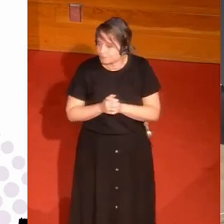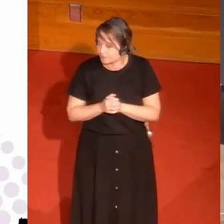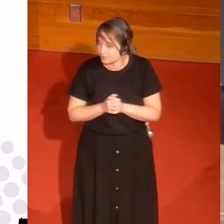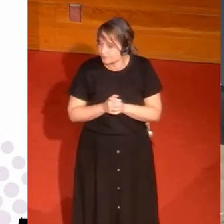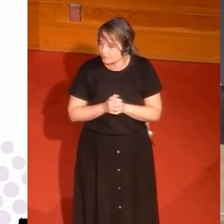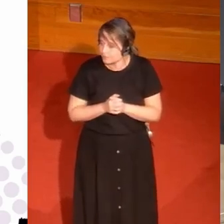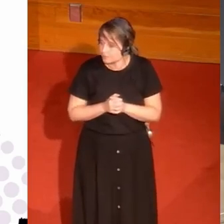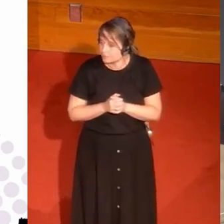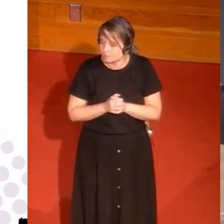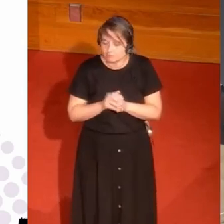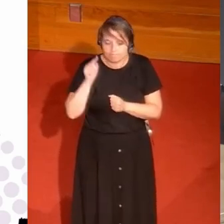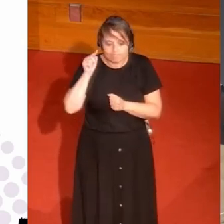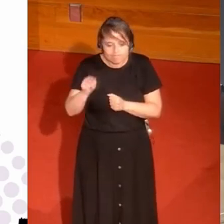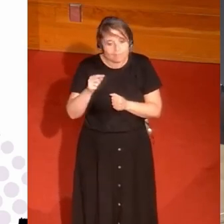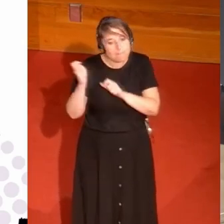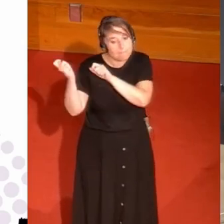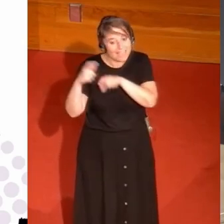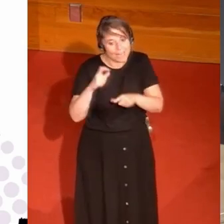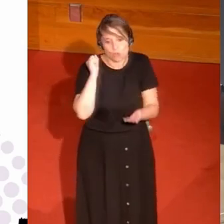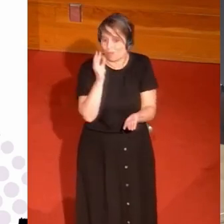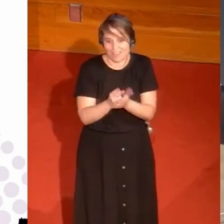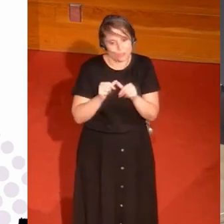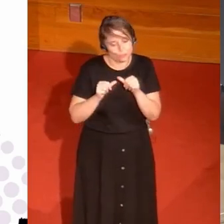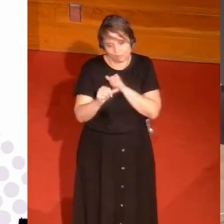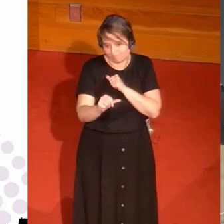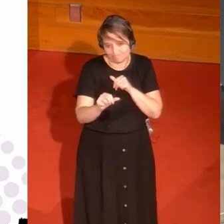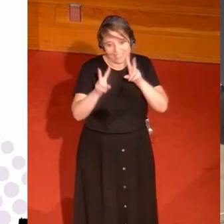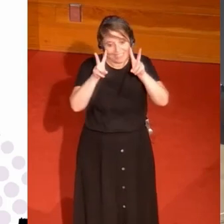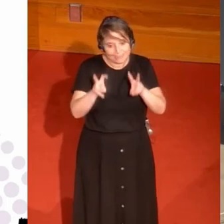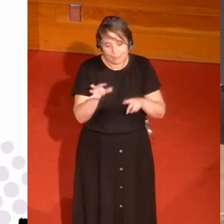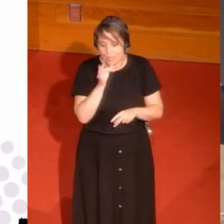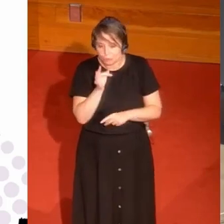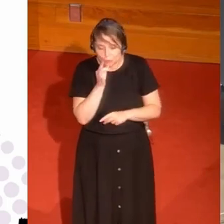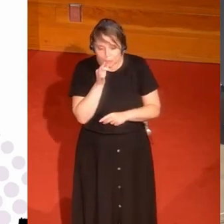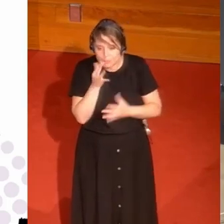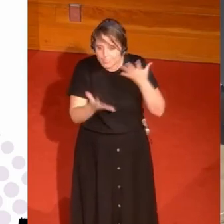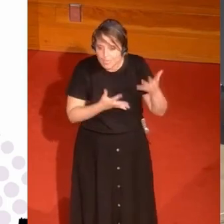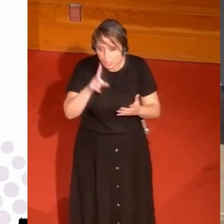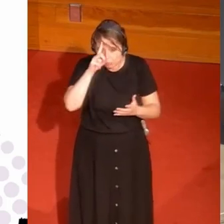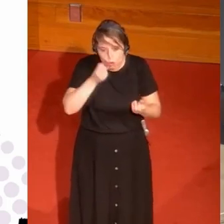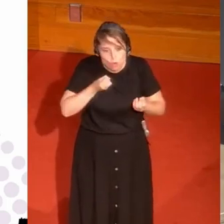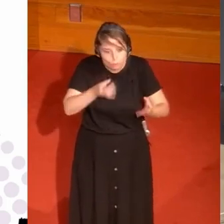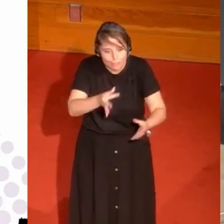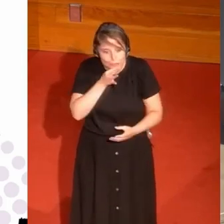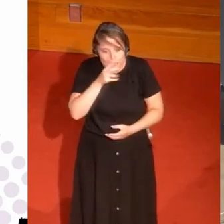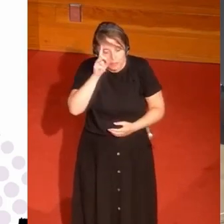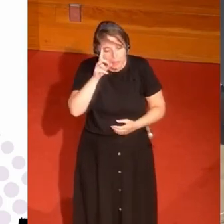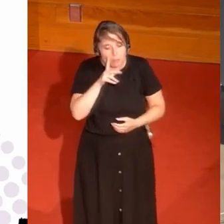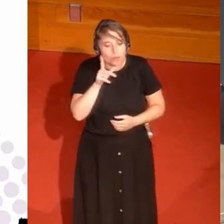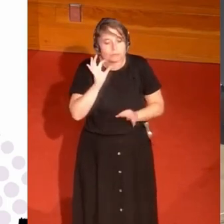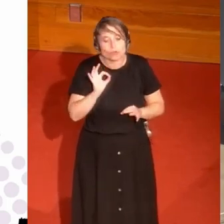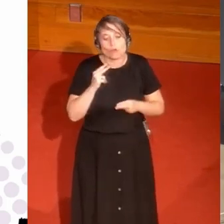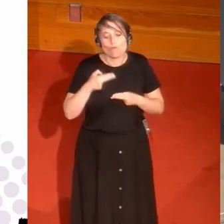es Yo creo que es uno de los grandes retos es un tema que no hemos sido capaces de que no somos capaces de contar porque nos quedamos en